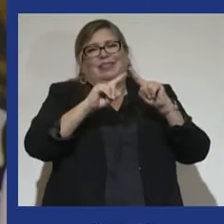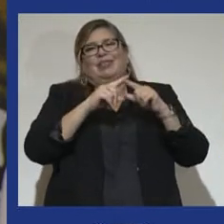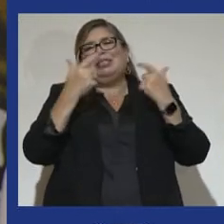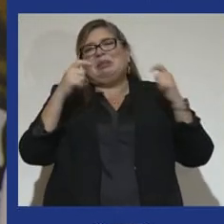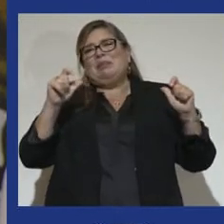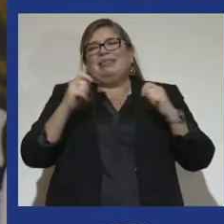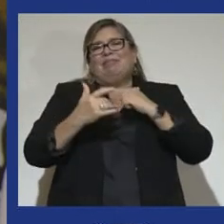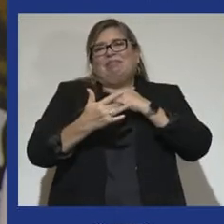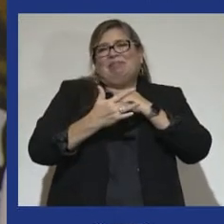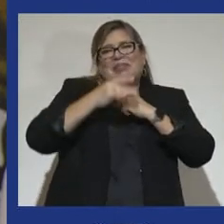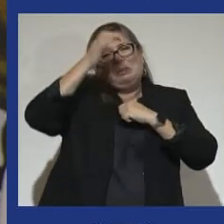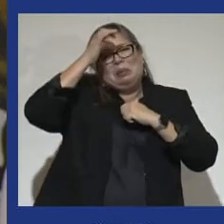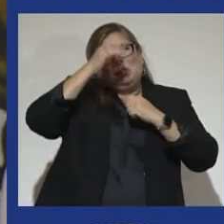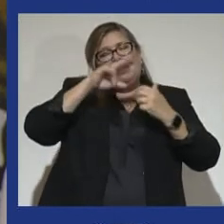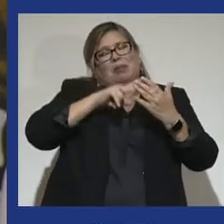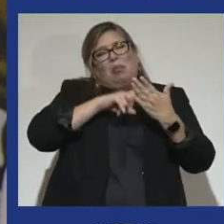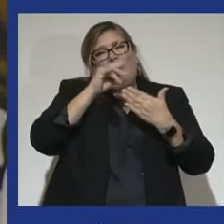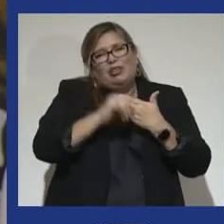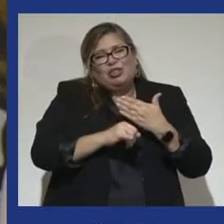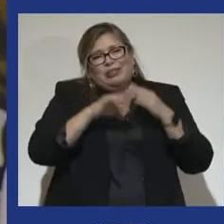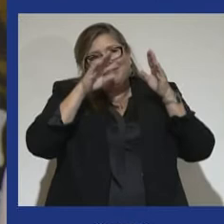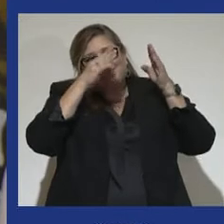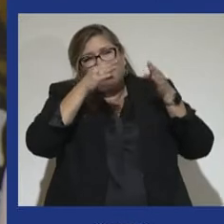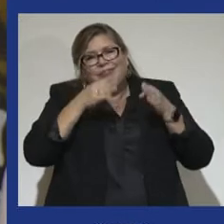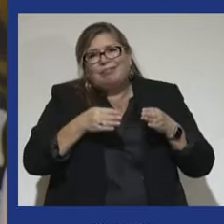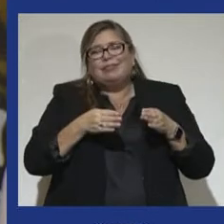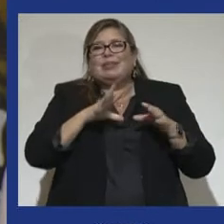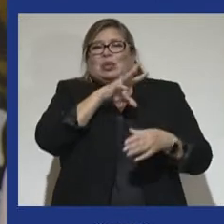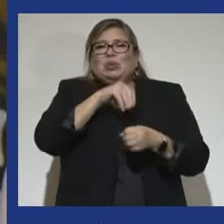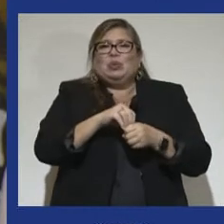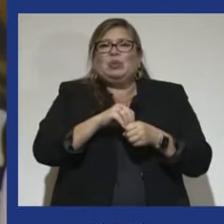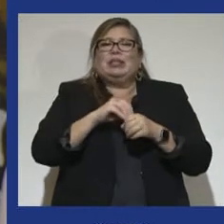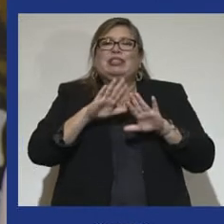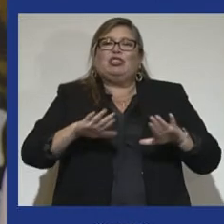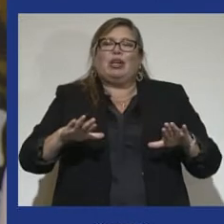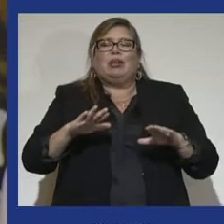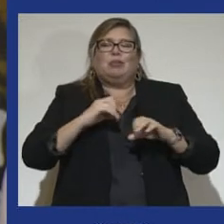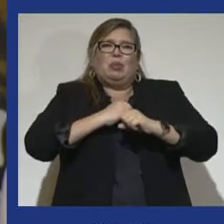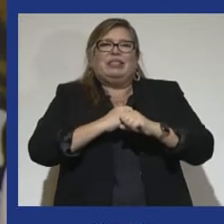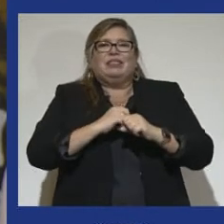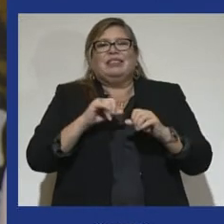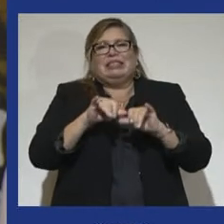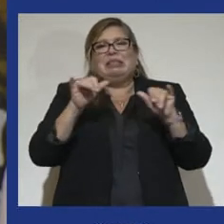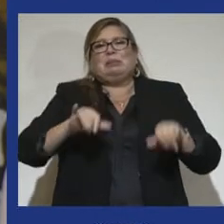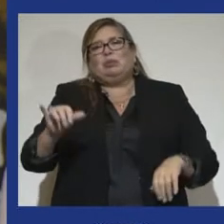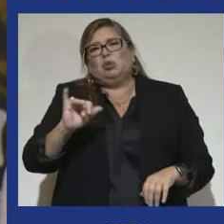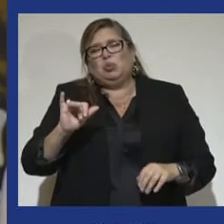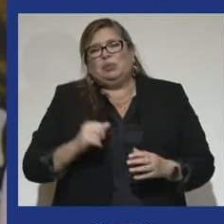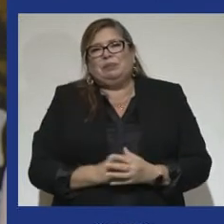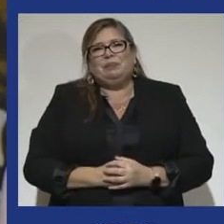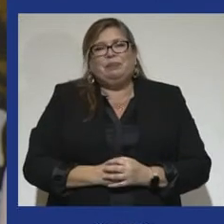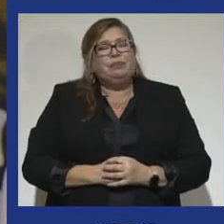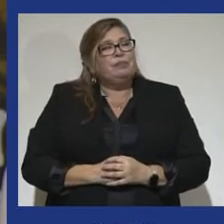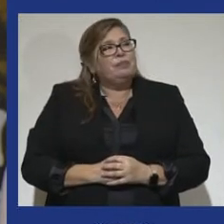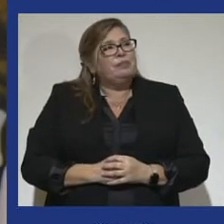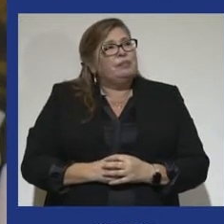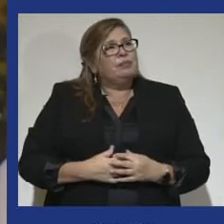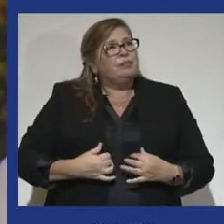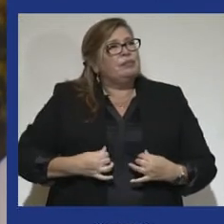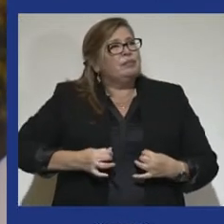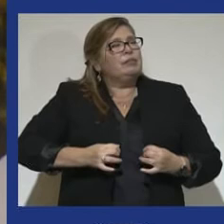en muchos de los proyectos de tecnología de informática incluyendo el sistema de bienestar infantil